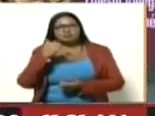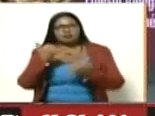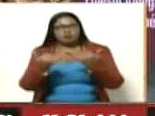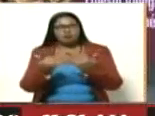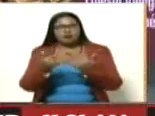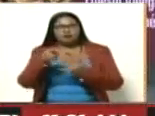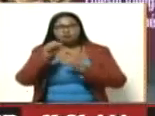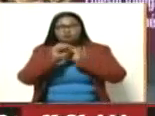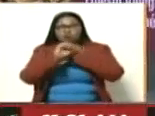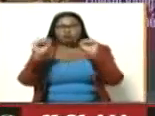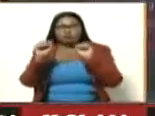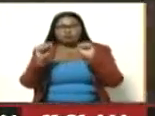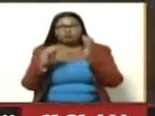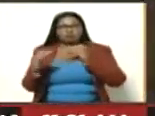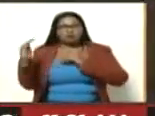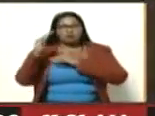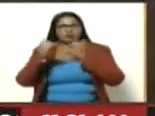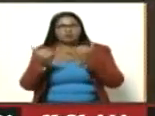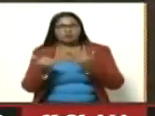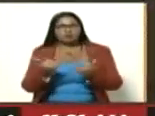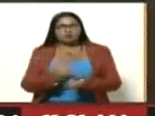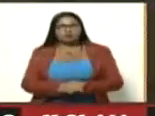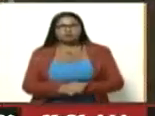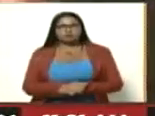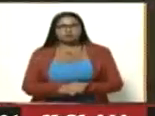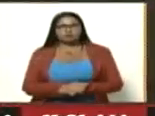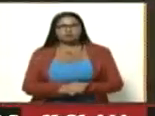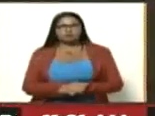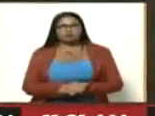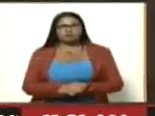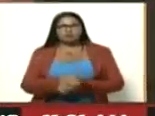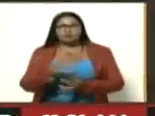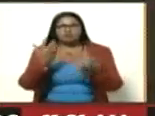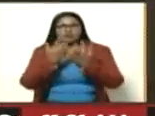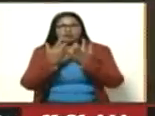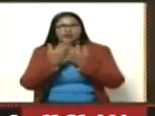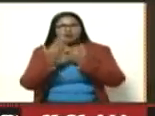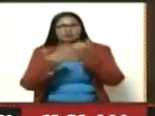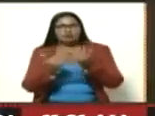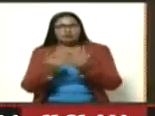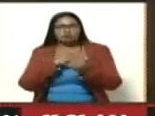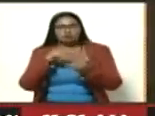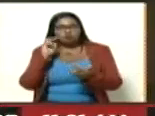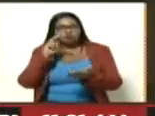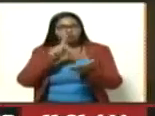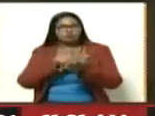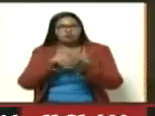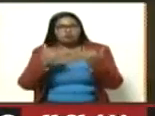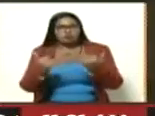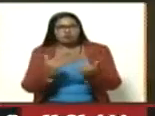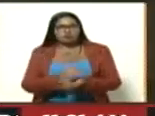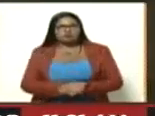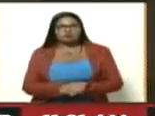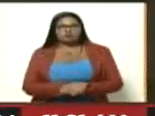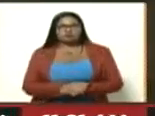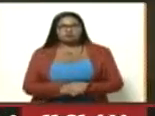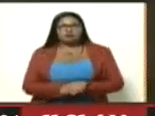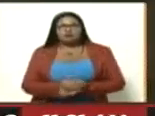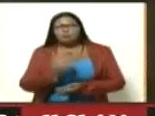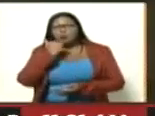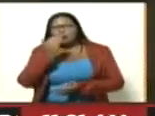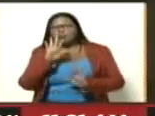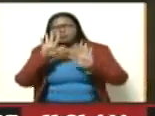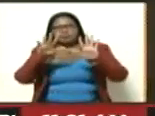era imposible superar este momento, esta guerra. Y sin embargo estamos aquí. Por algo